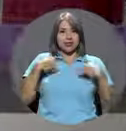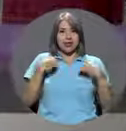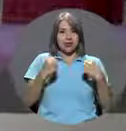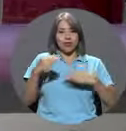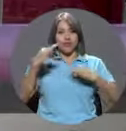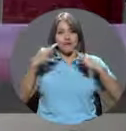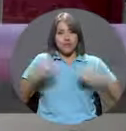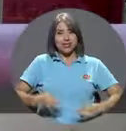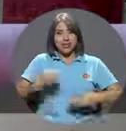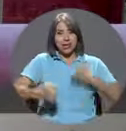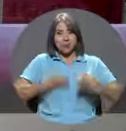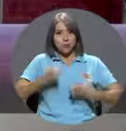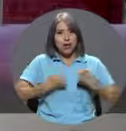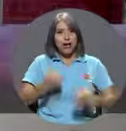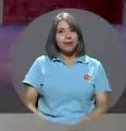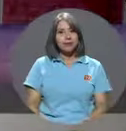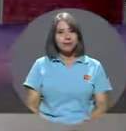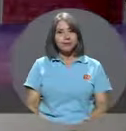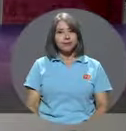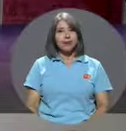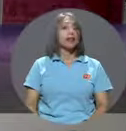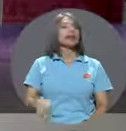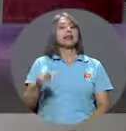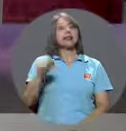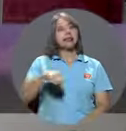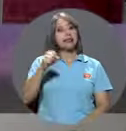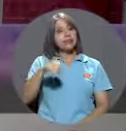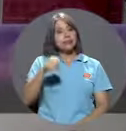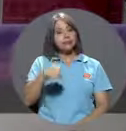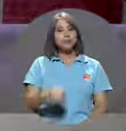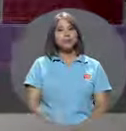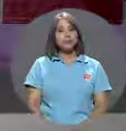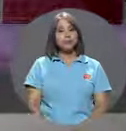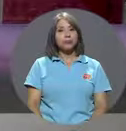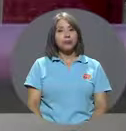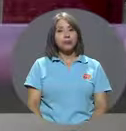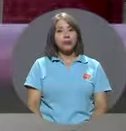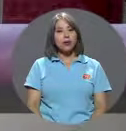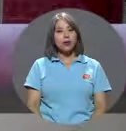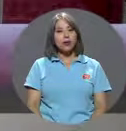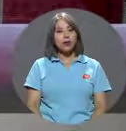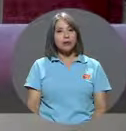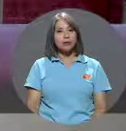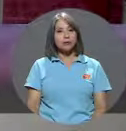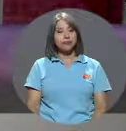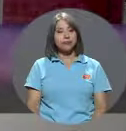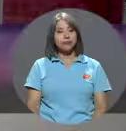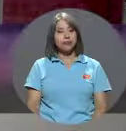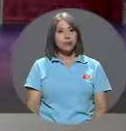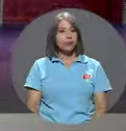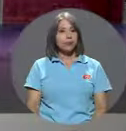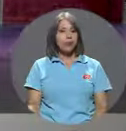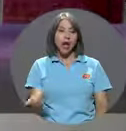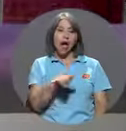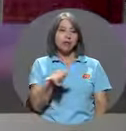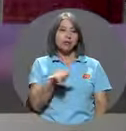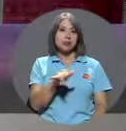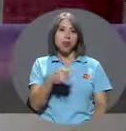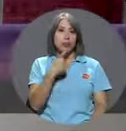también tenemos una relación con el entorno y con las personas que nos rodean, que forman parte de